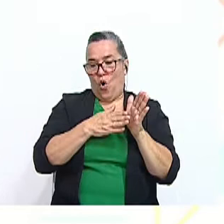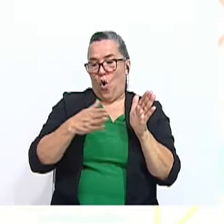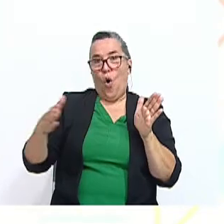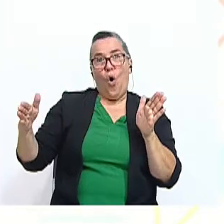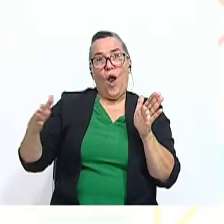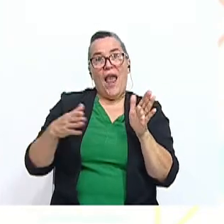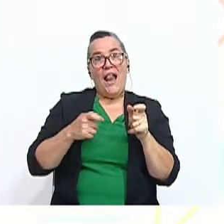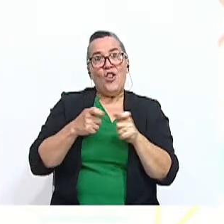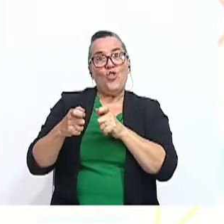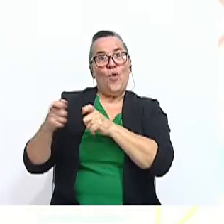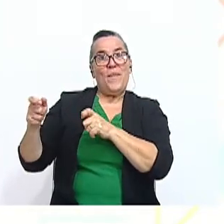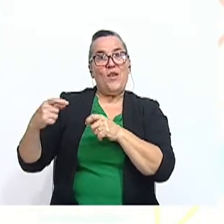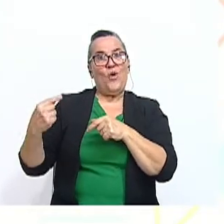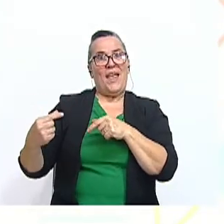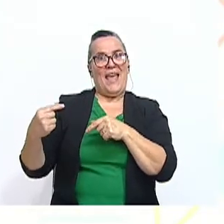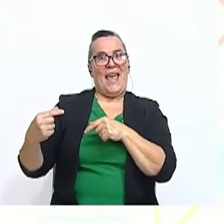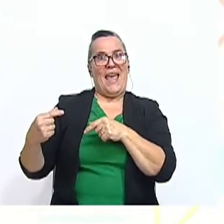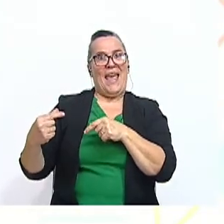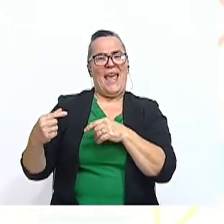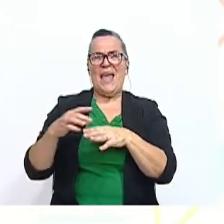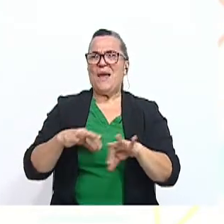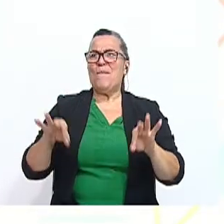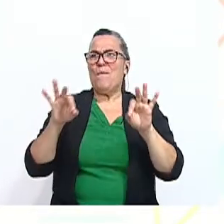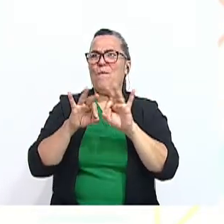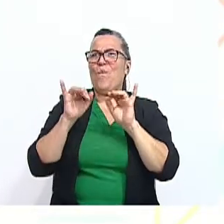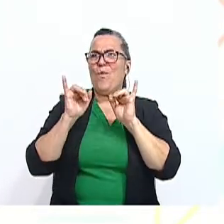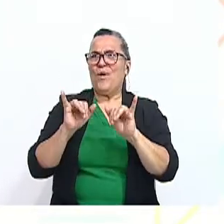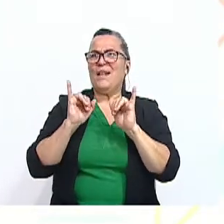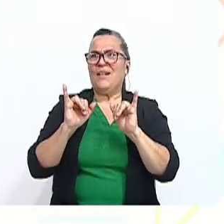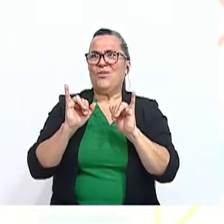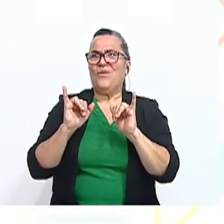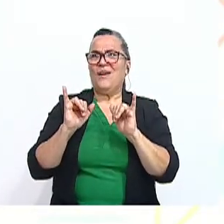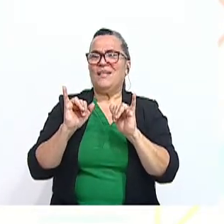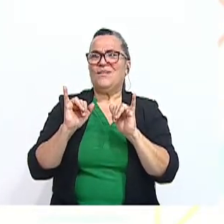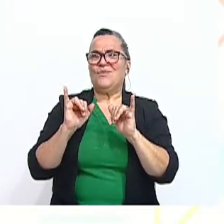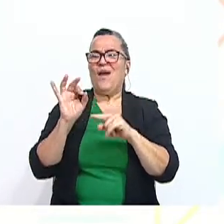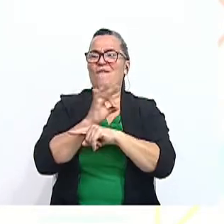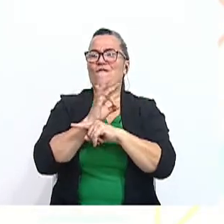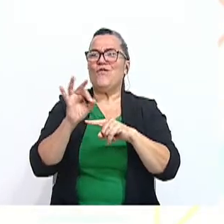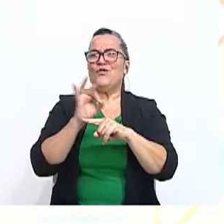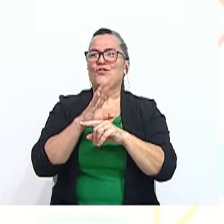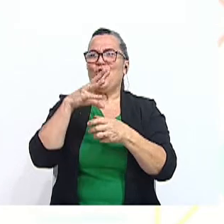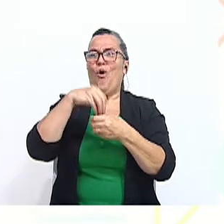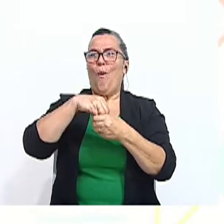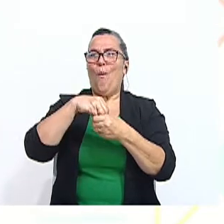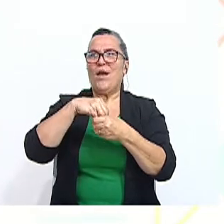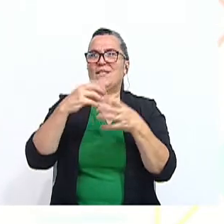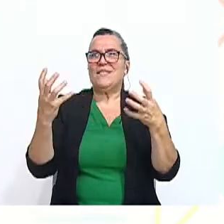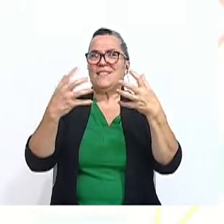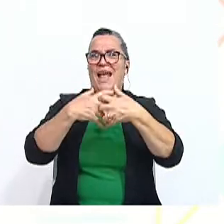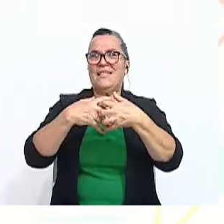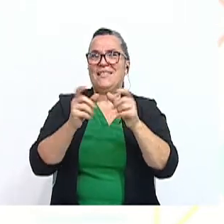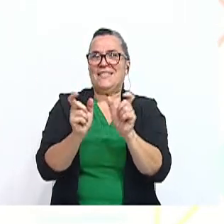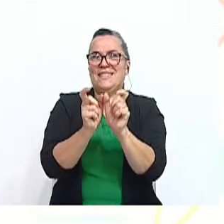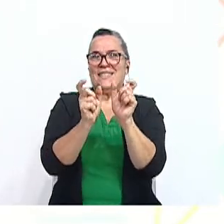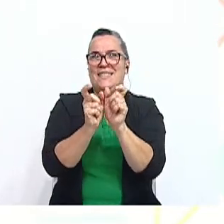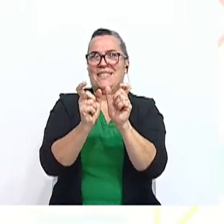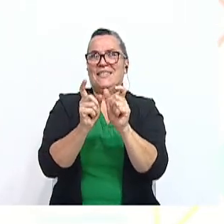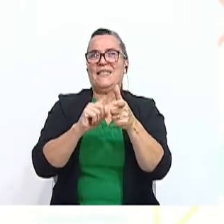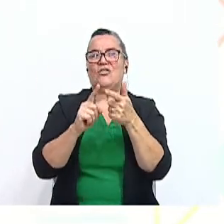de g. Esto va a ser muy importante en las composiciones de funciones. Excelente. Ahora